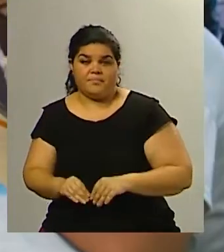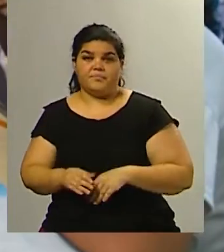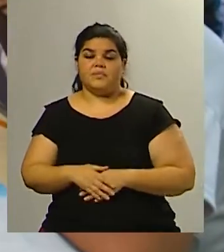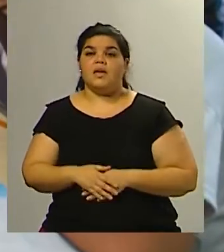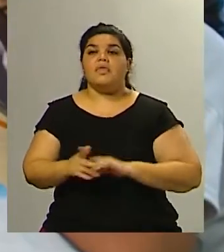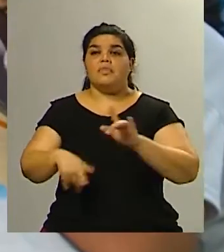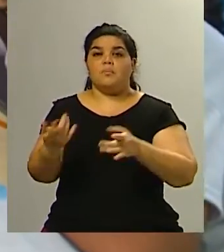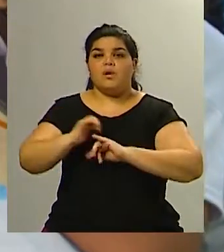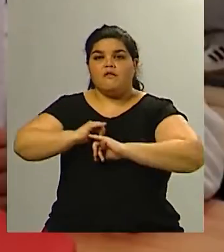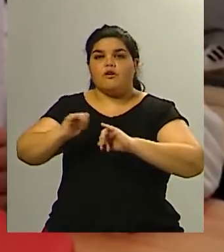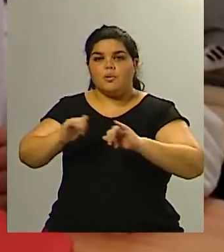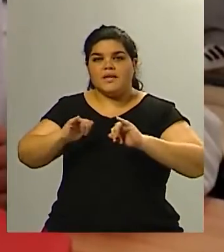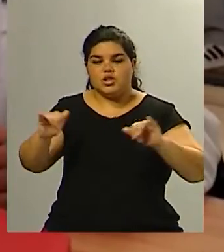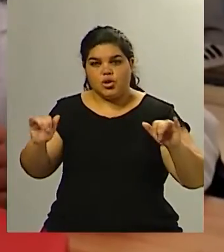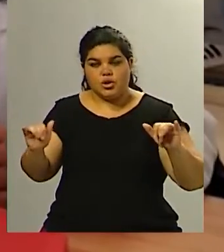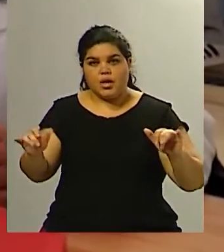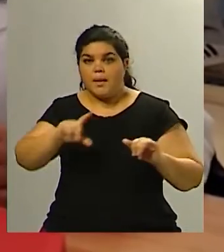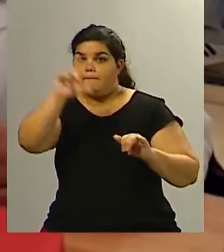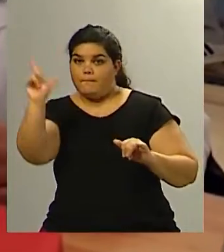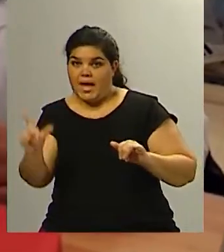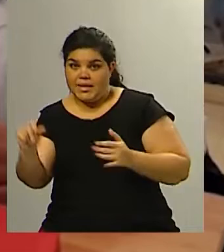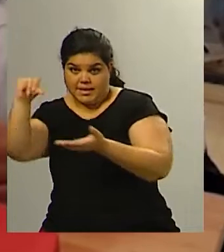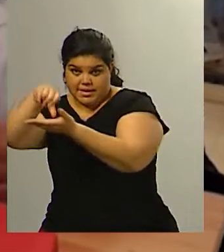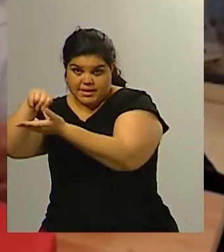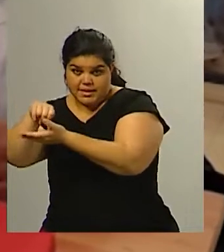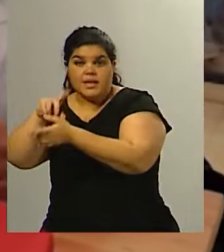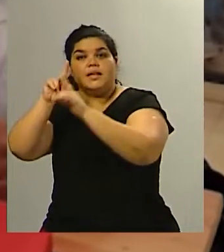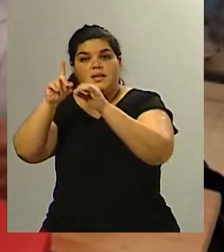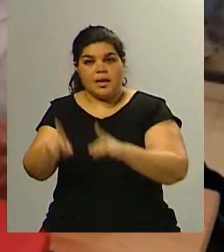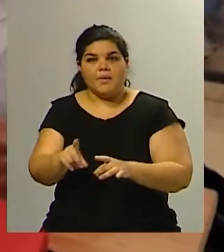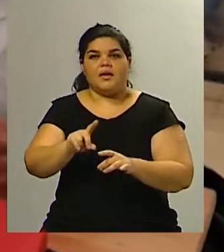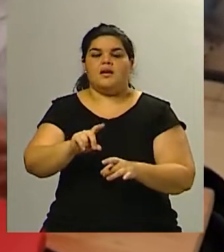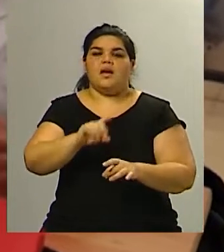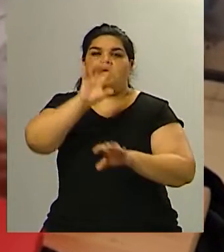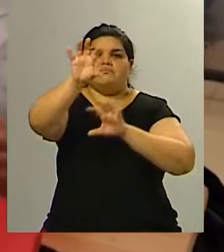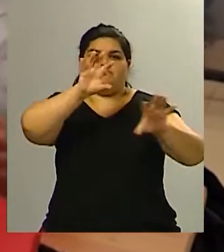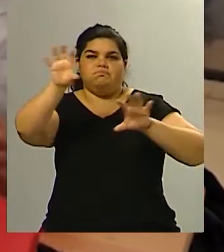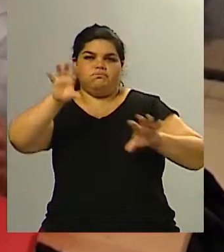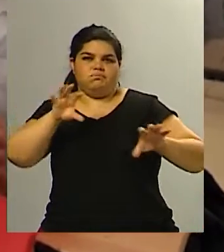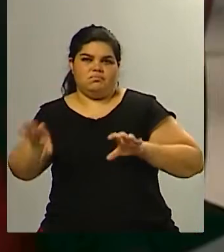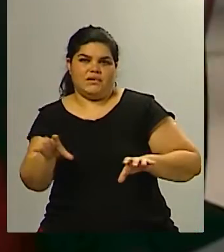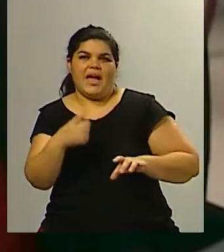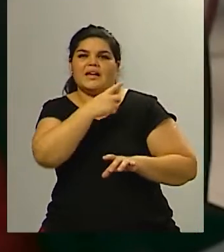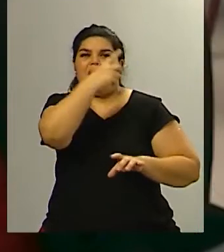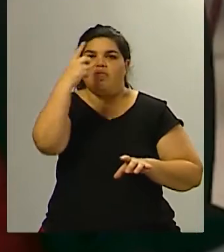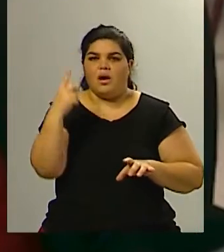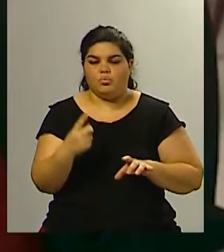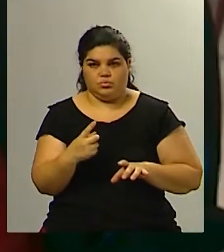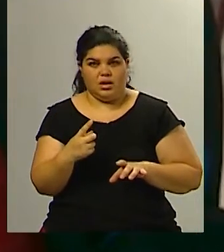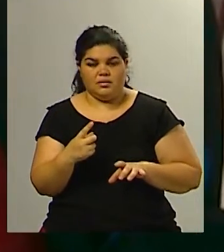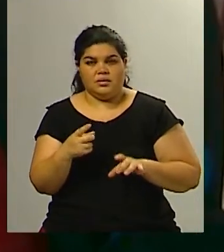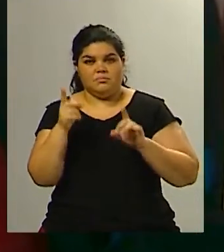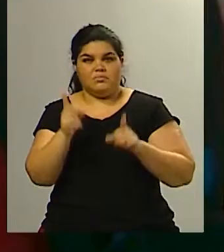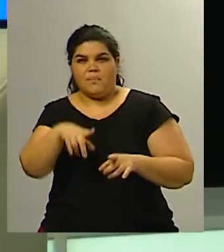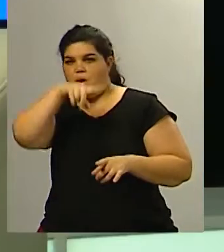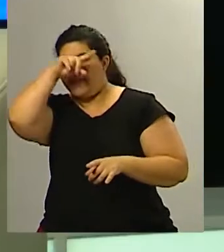nivel país, ¿sí? Después se brinda también a nivel cada una de las jurisdicciones, lo que permite tener esta comparabilidad con respecto a nación,